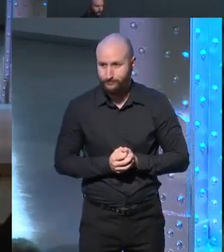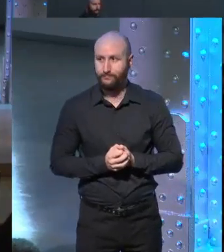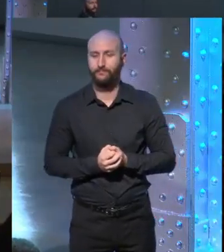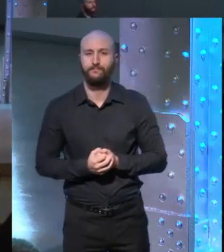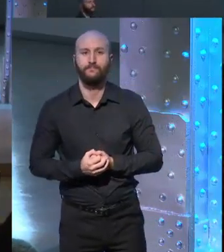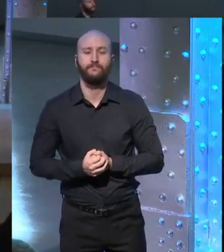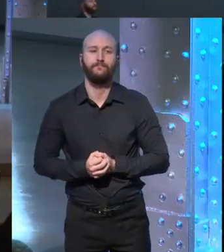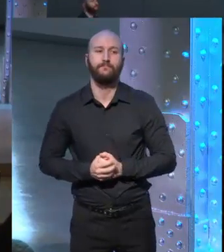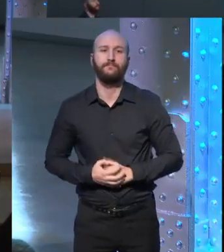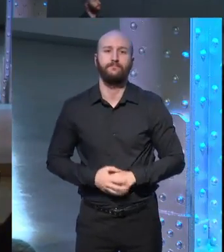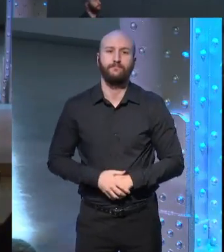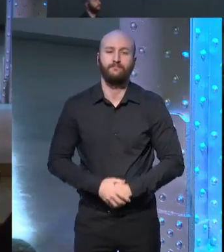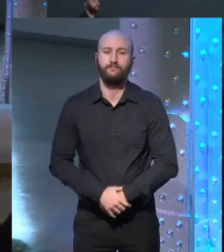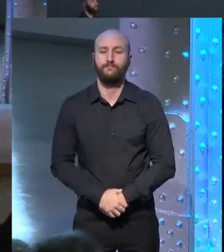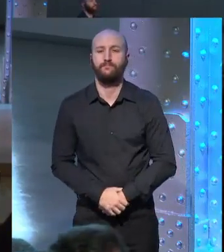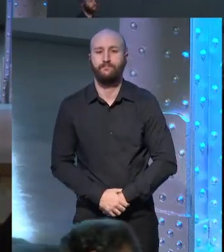Hola, ¿qué tal?